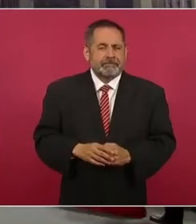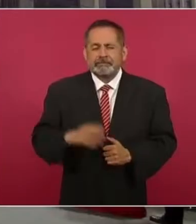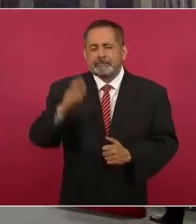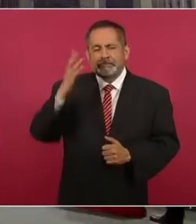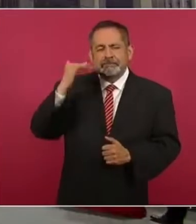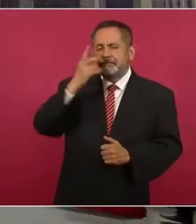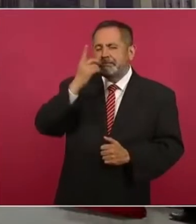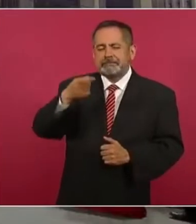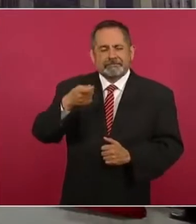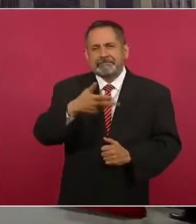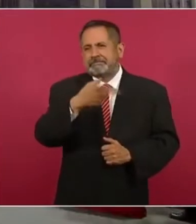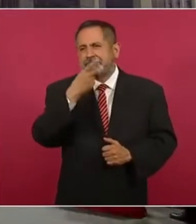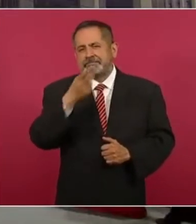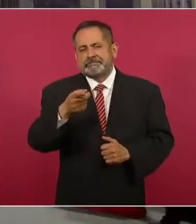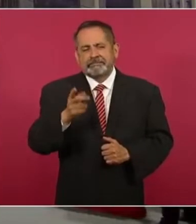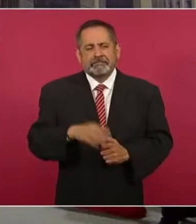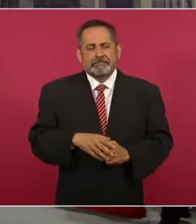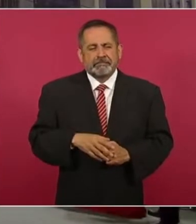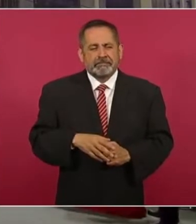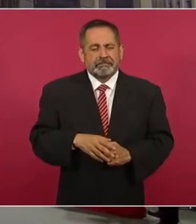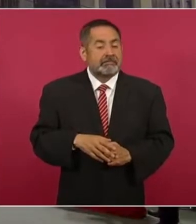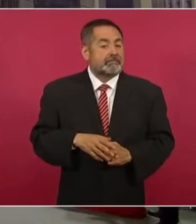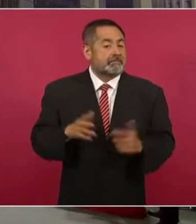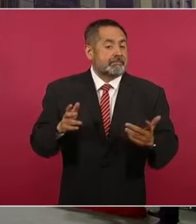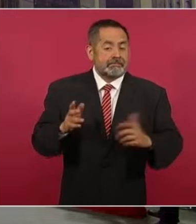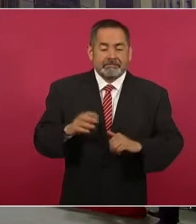decía que había inventado